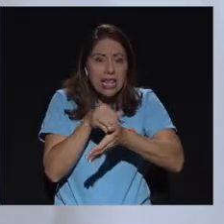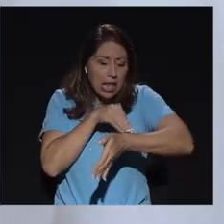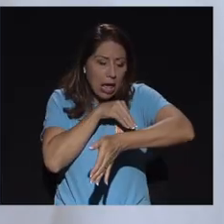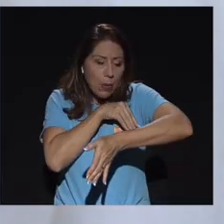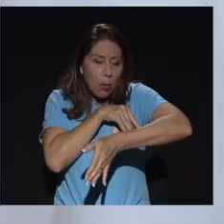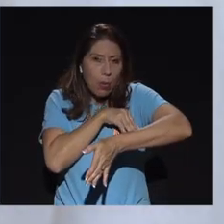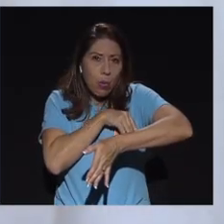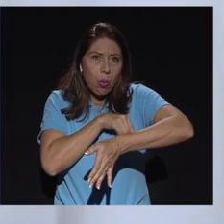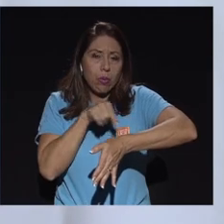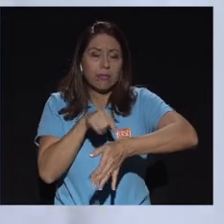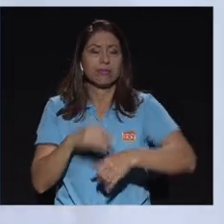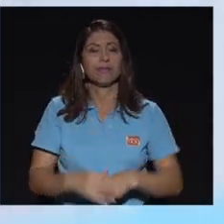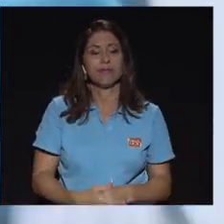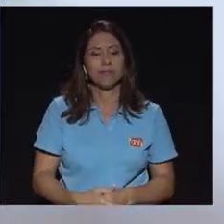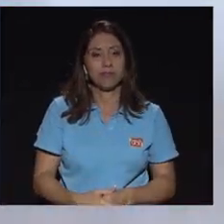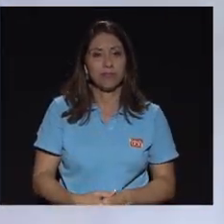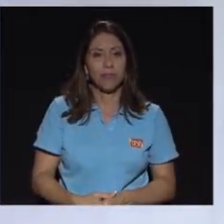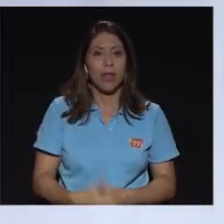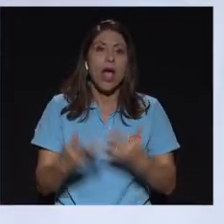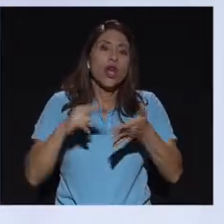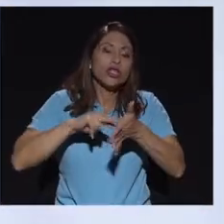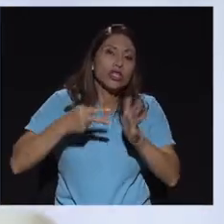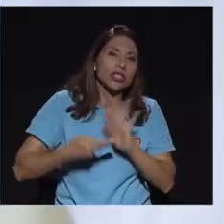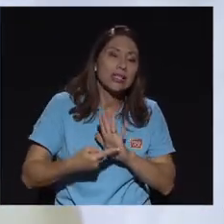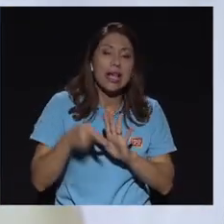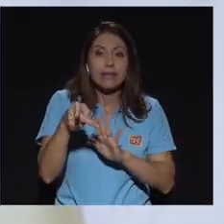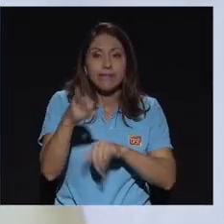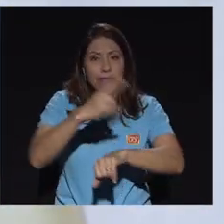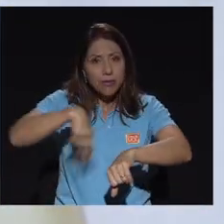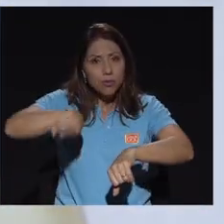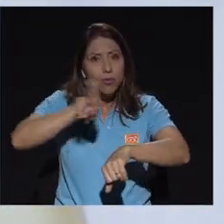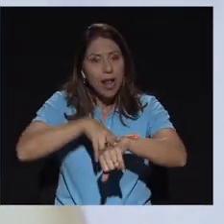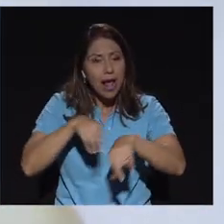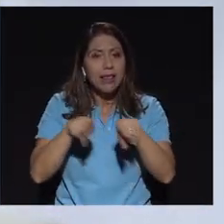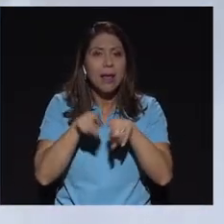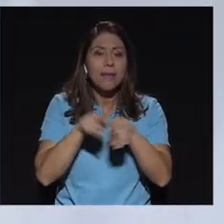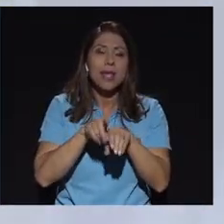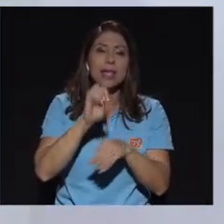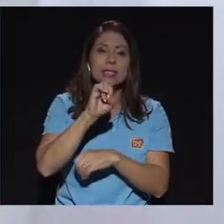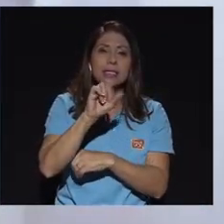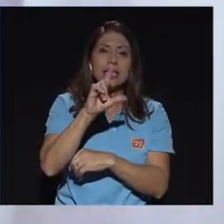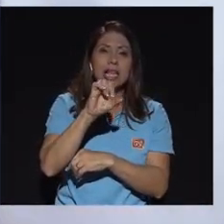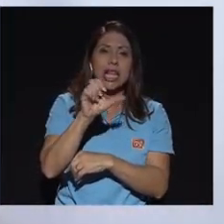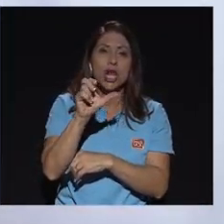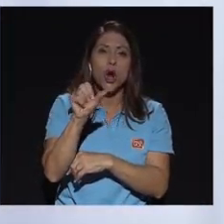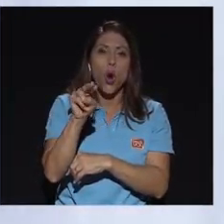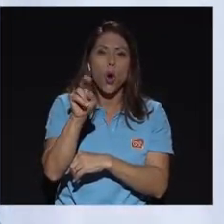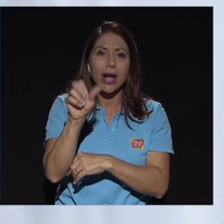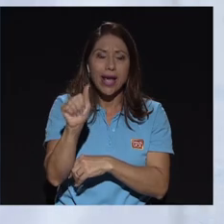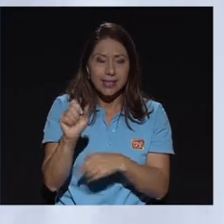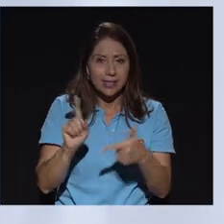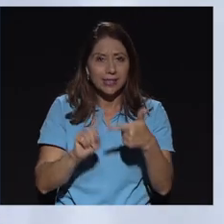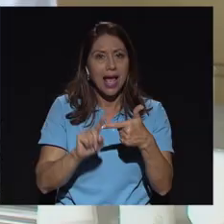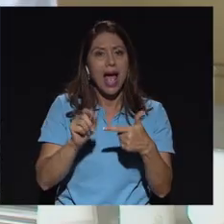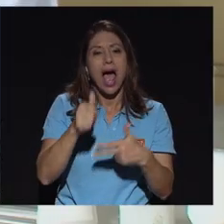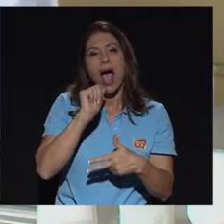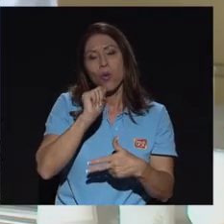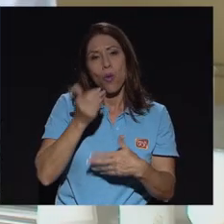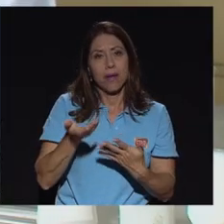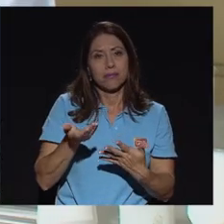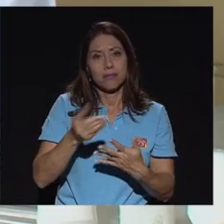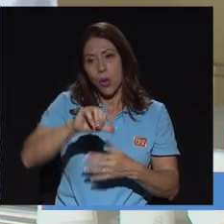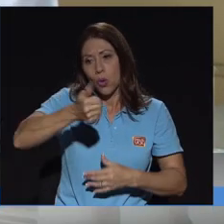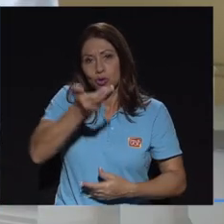piloso y el crecimiento del vello axilar. Sí, además del extracto natural se utilizan siliconas, agua, ¿verdad? Y